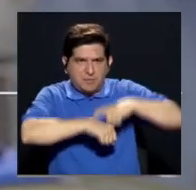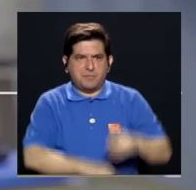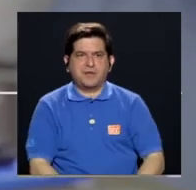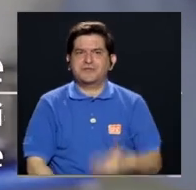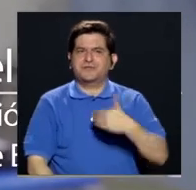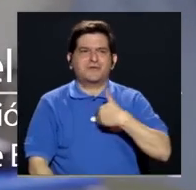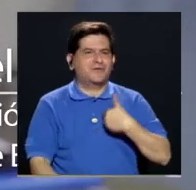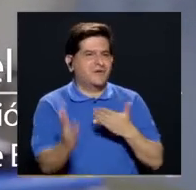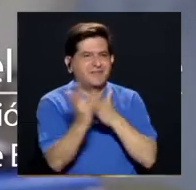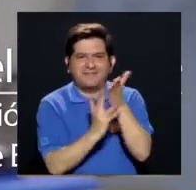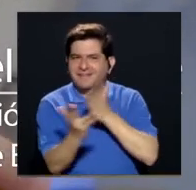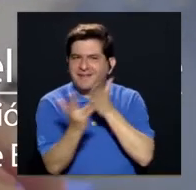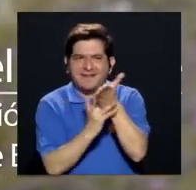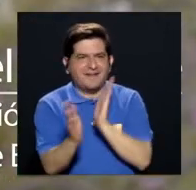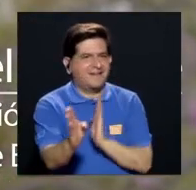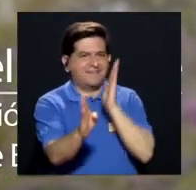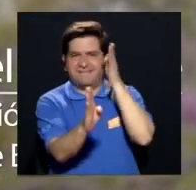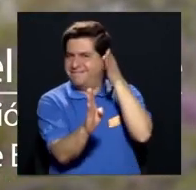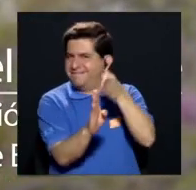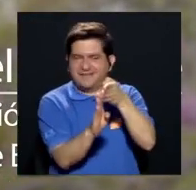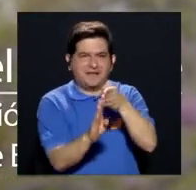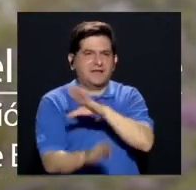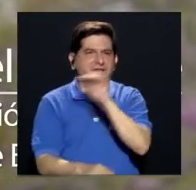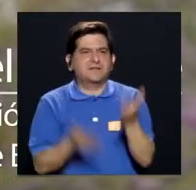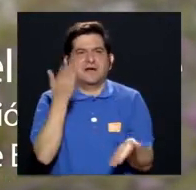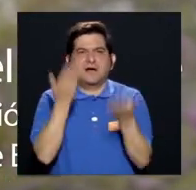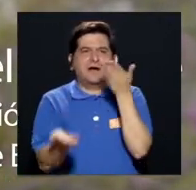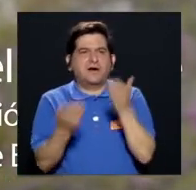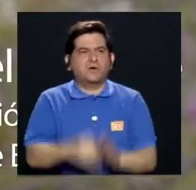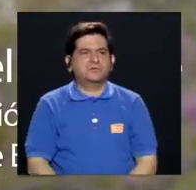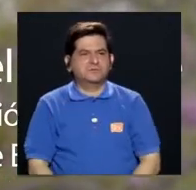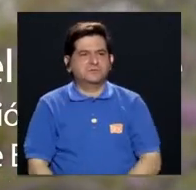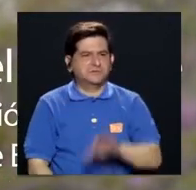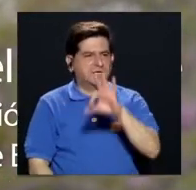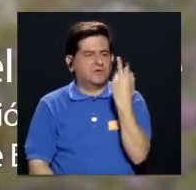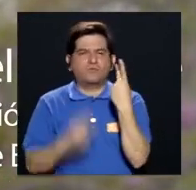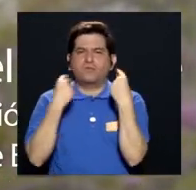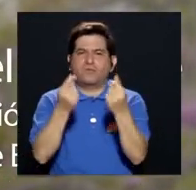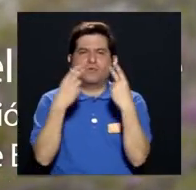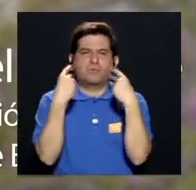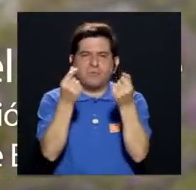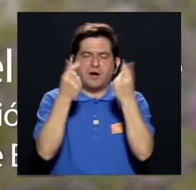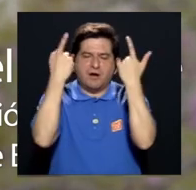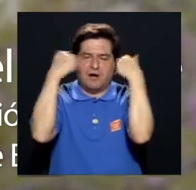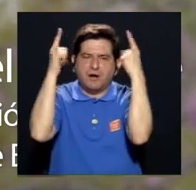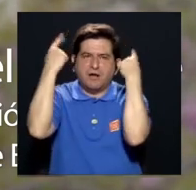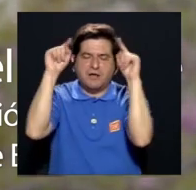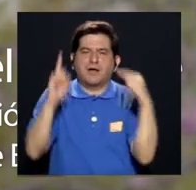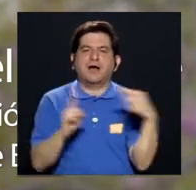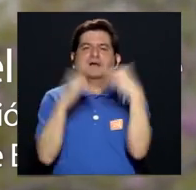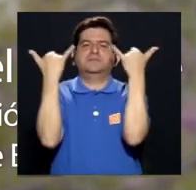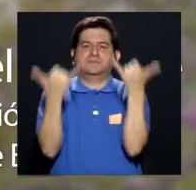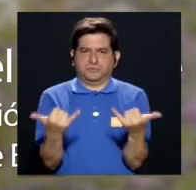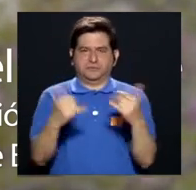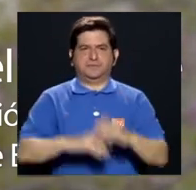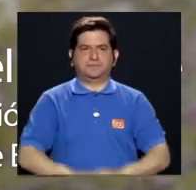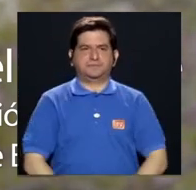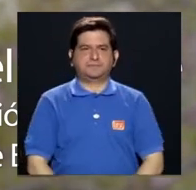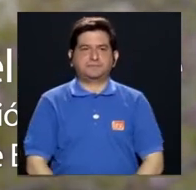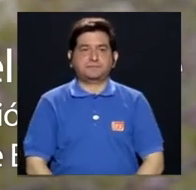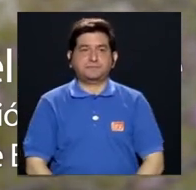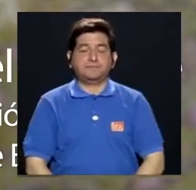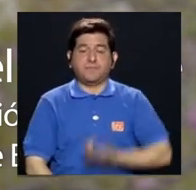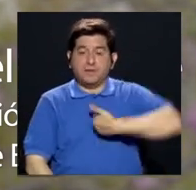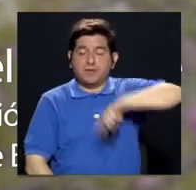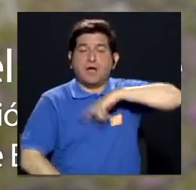no teníamos acceso de manera directa o por lo menos de manera tan rápida y tan eficiente como hasta la fecha. Y